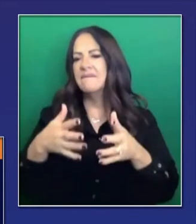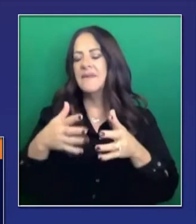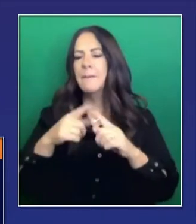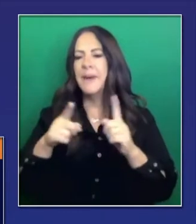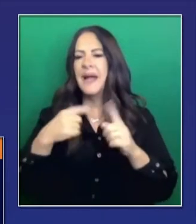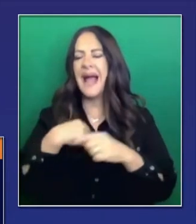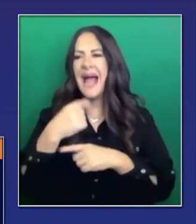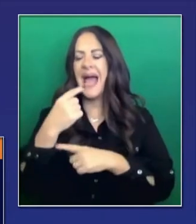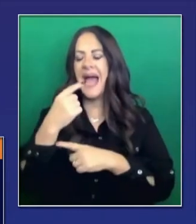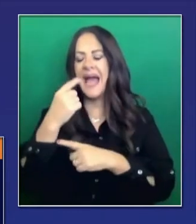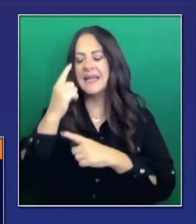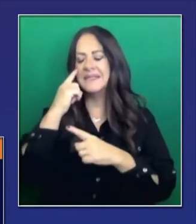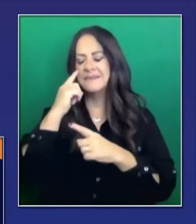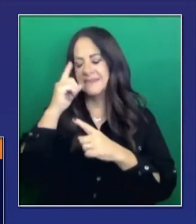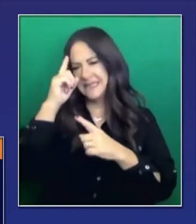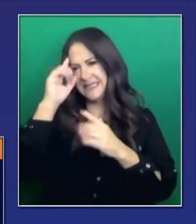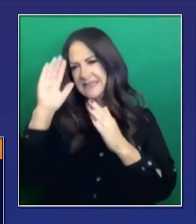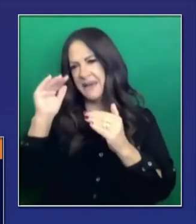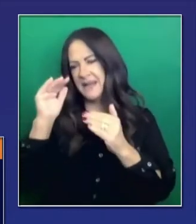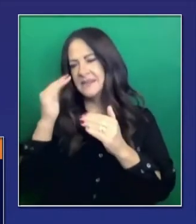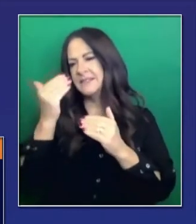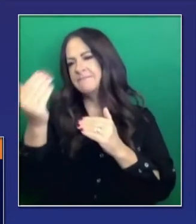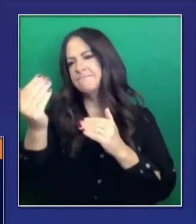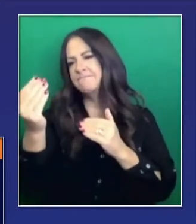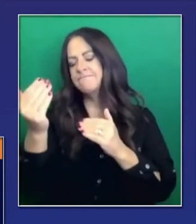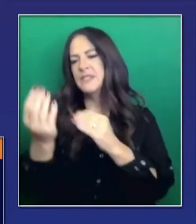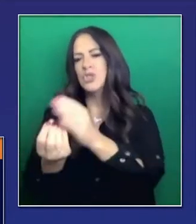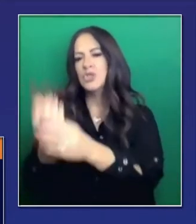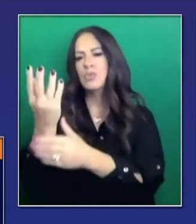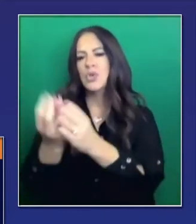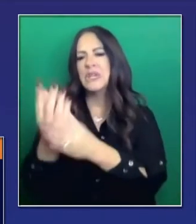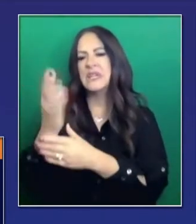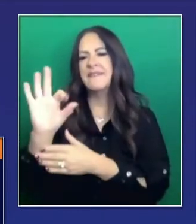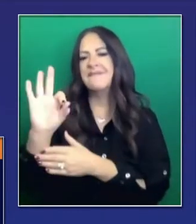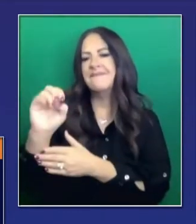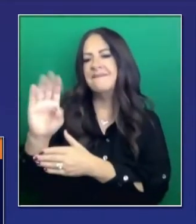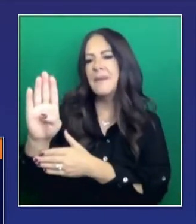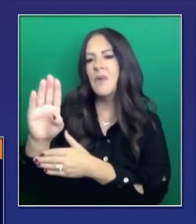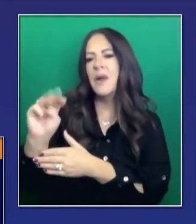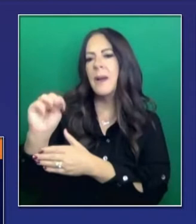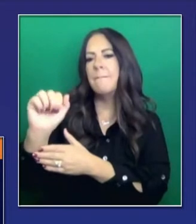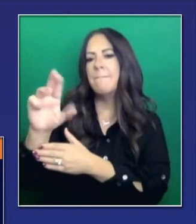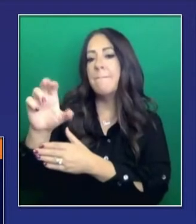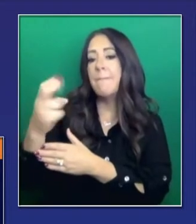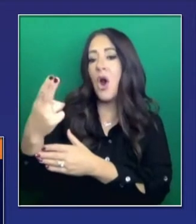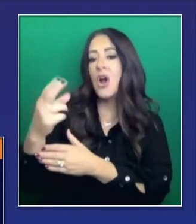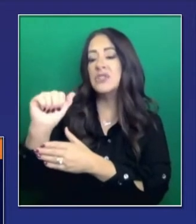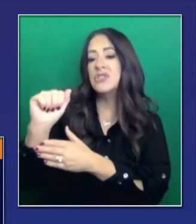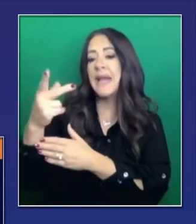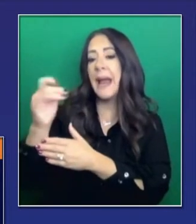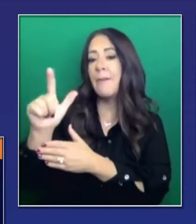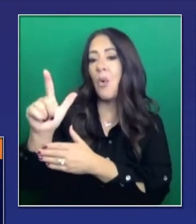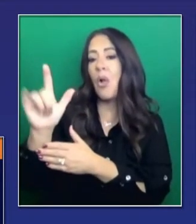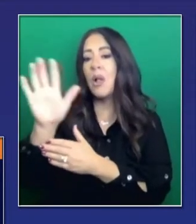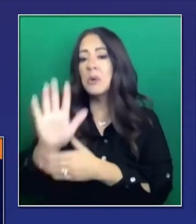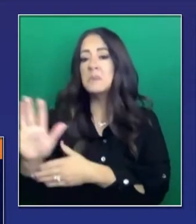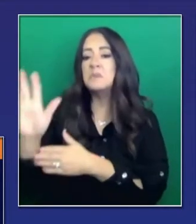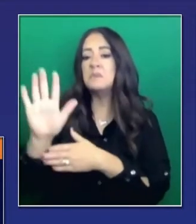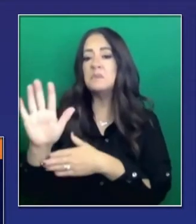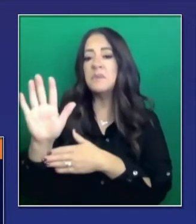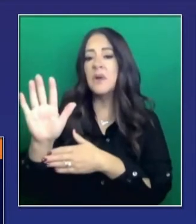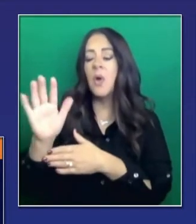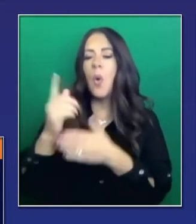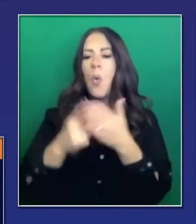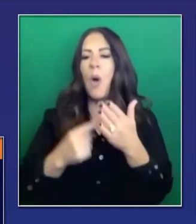Pero realmente viendo este punto, a partir de febrero, marzo, abril, ¿en qué situación estaremos? ¿Y cómo